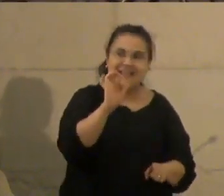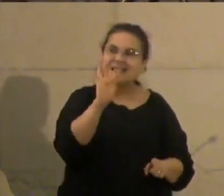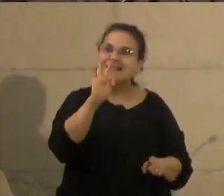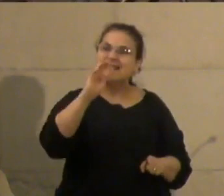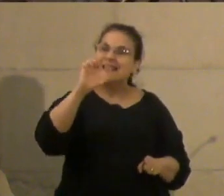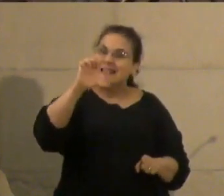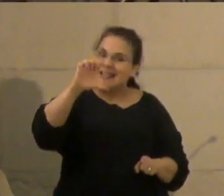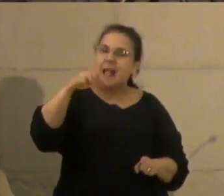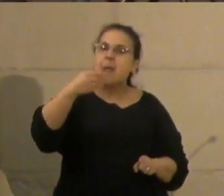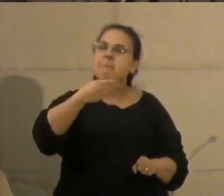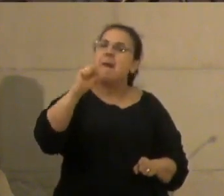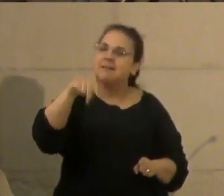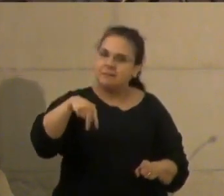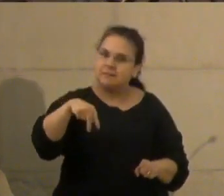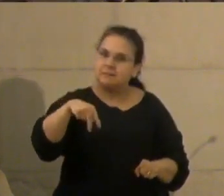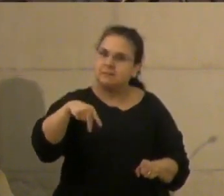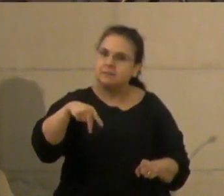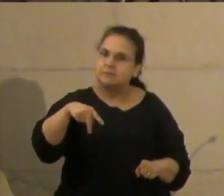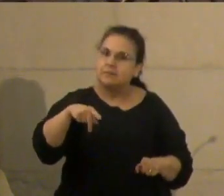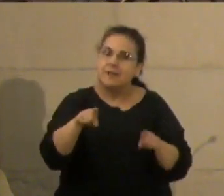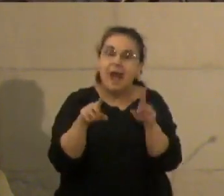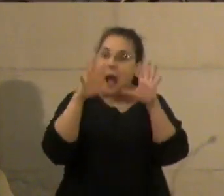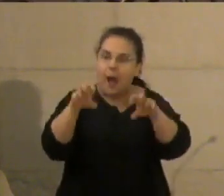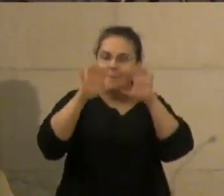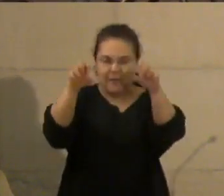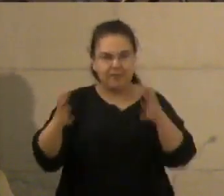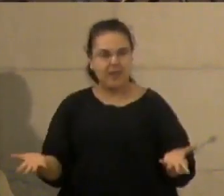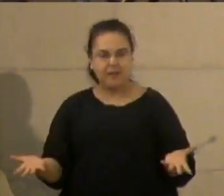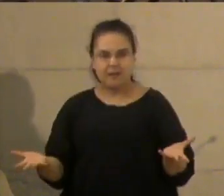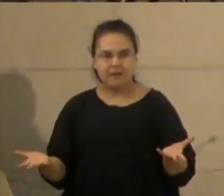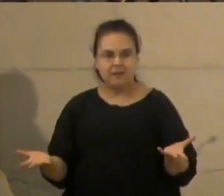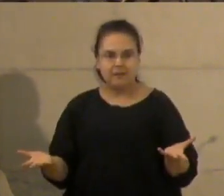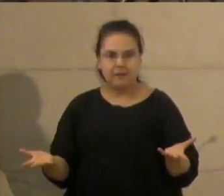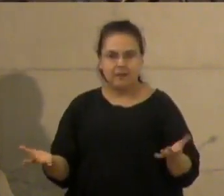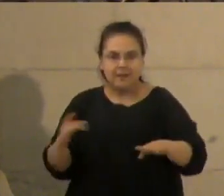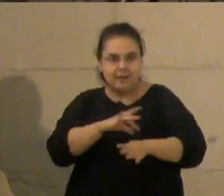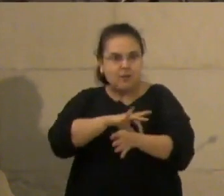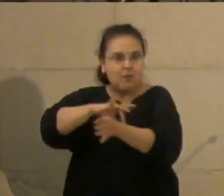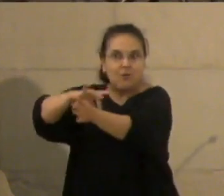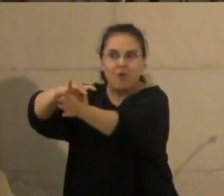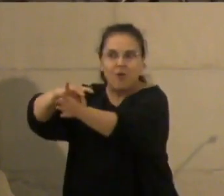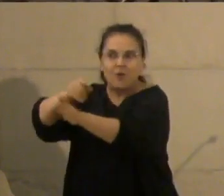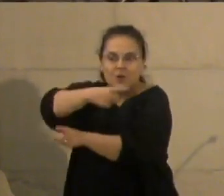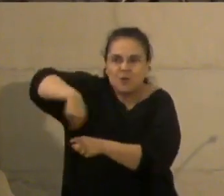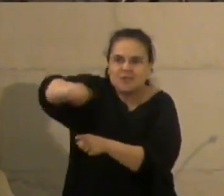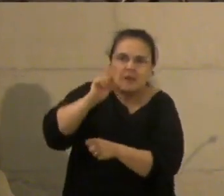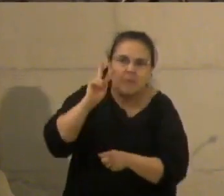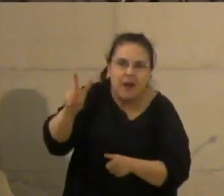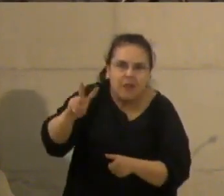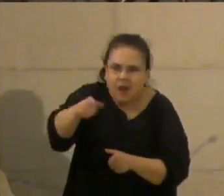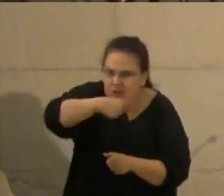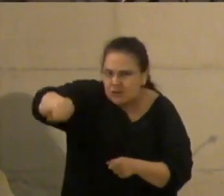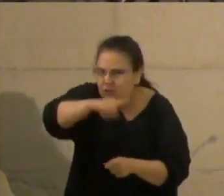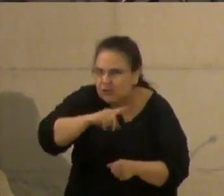necesitamos es aprender quién nos guía, porque hoy Esteban nos pregunta quién guía nuestra mirada. ¿A dónde miramos en